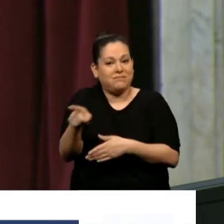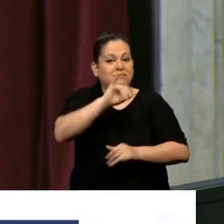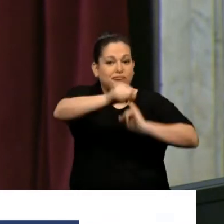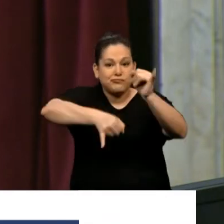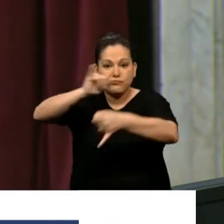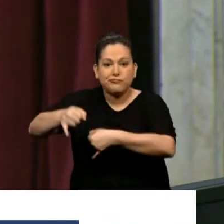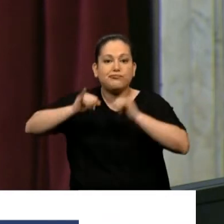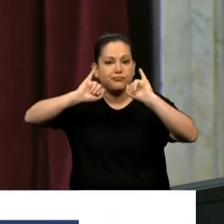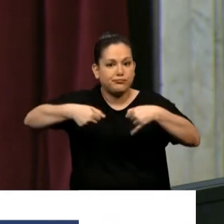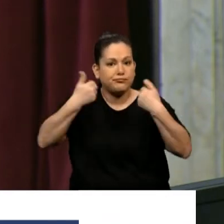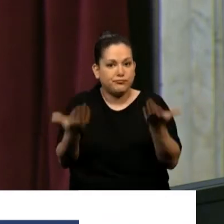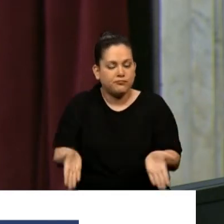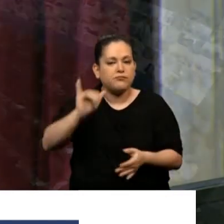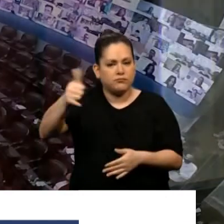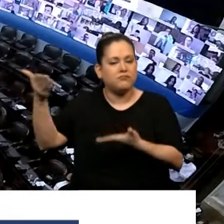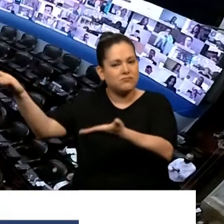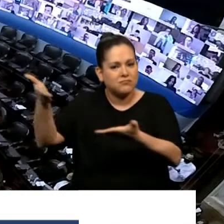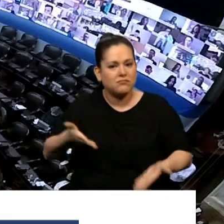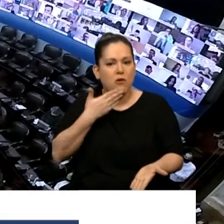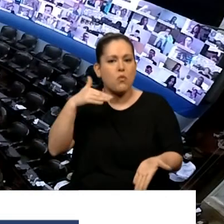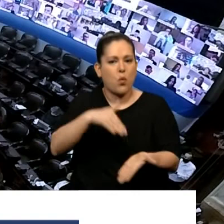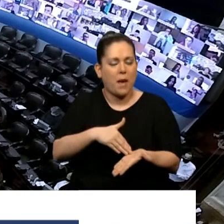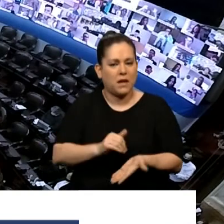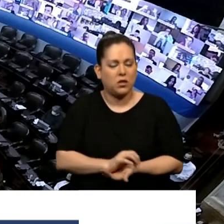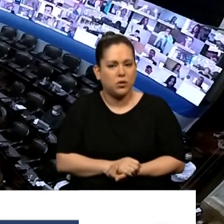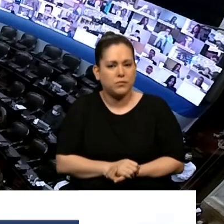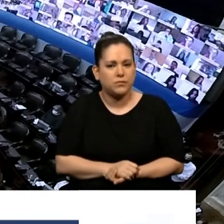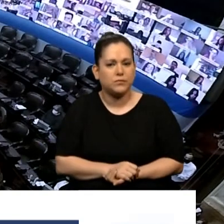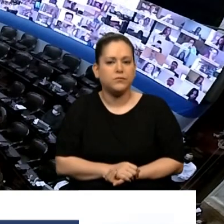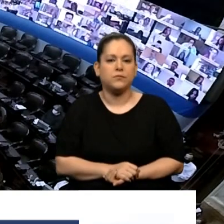asentimiento, se lo invitará a prestar juramento.